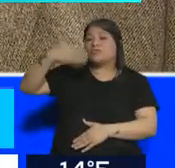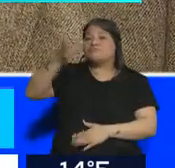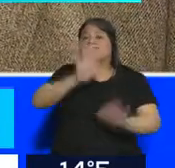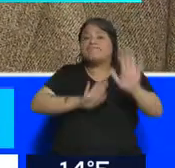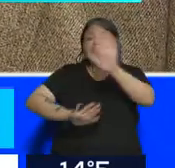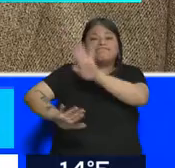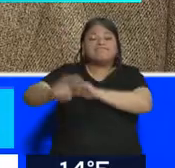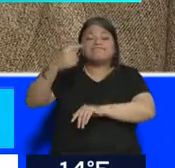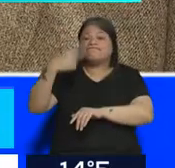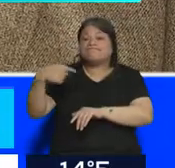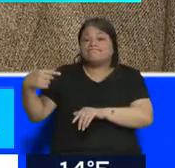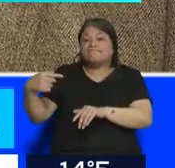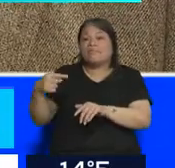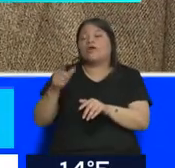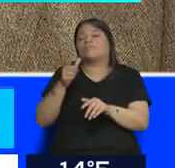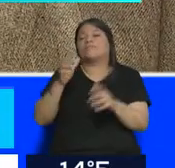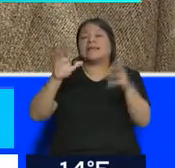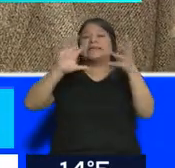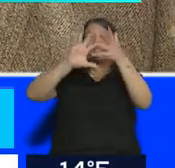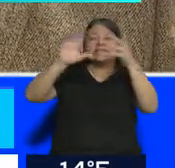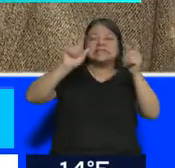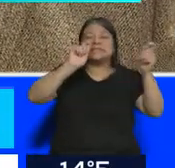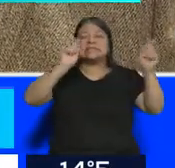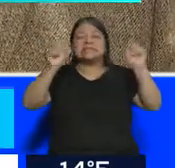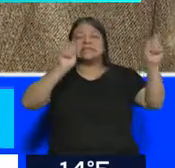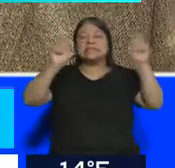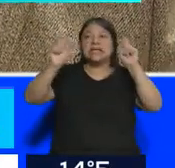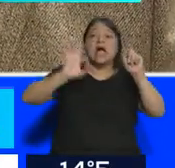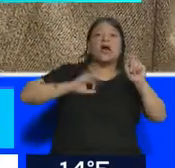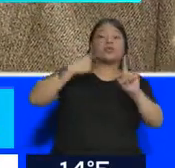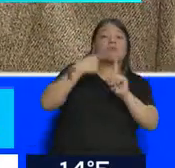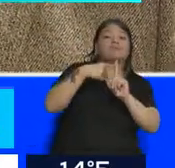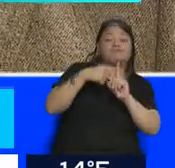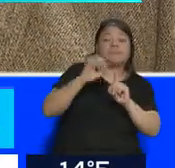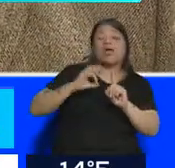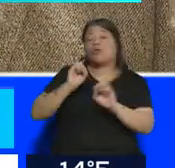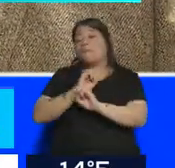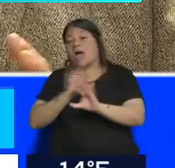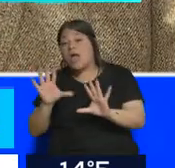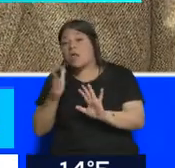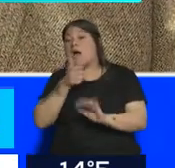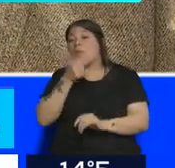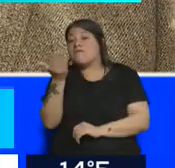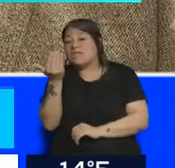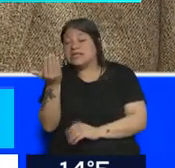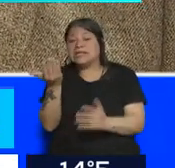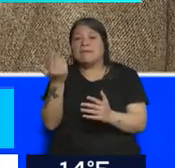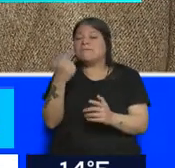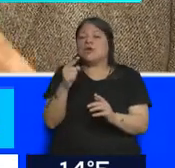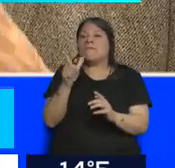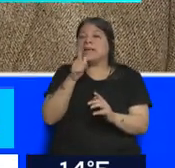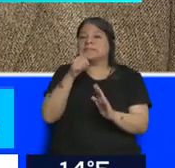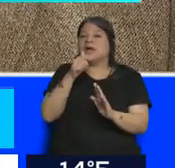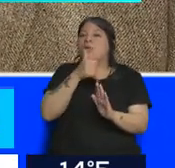Bueno, vamos a seguir teniendo variabilidad climática, vamos a seguir teniendo años buenos y años malos, pero la tendencia es a la baja. Pero